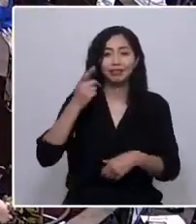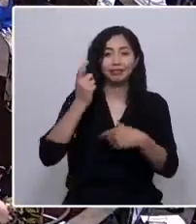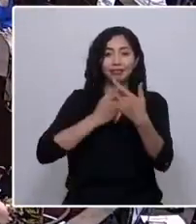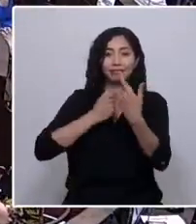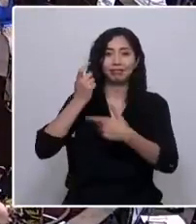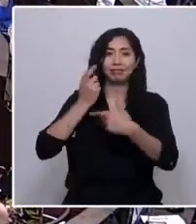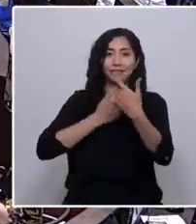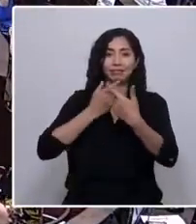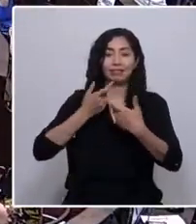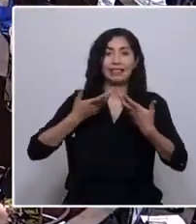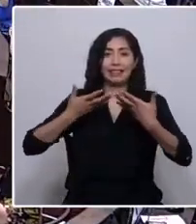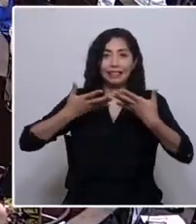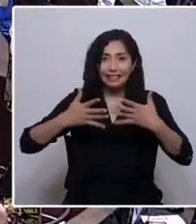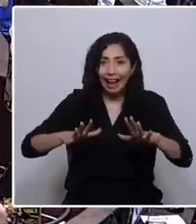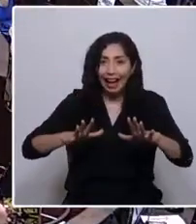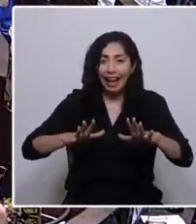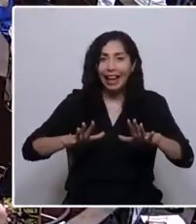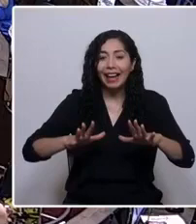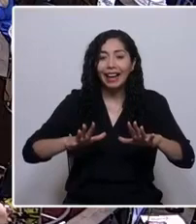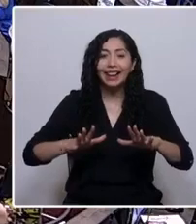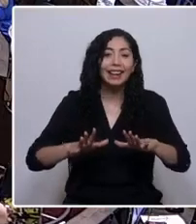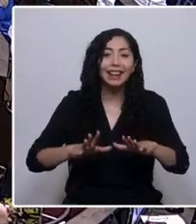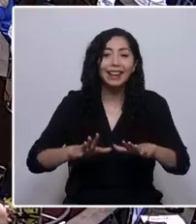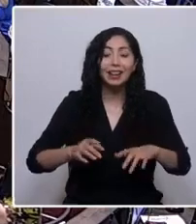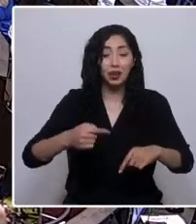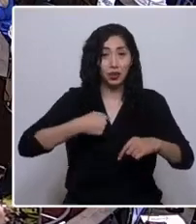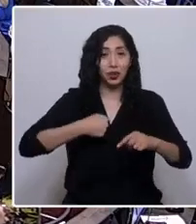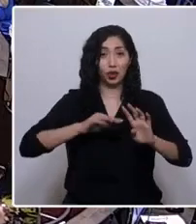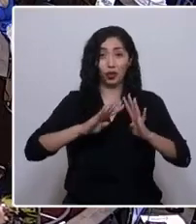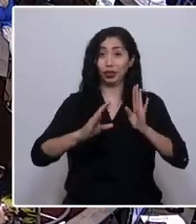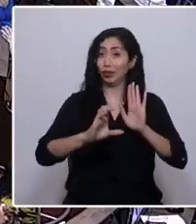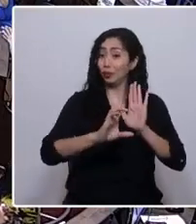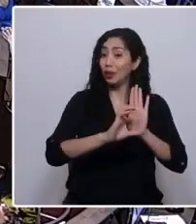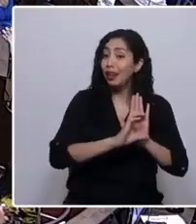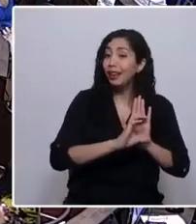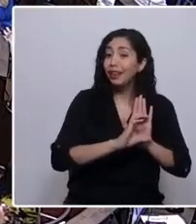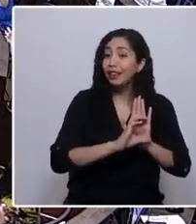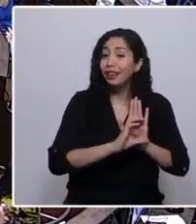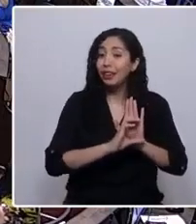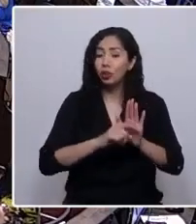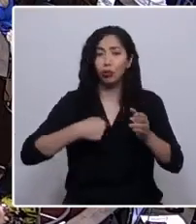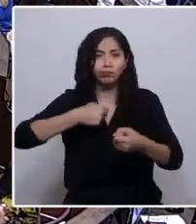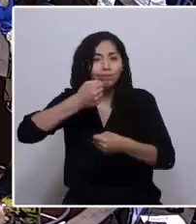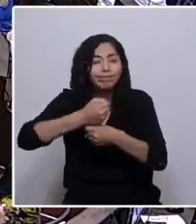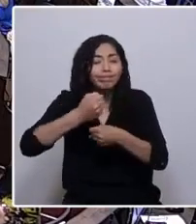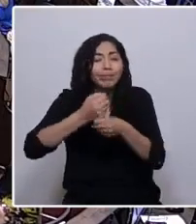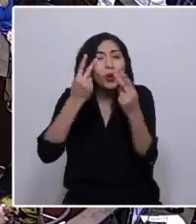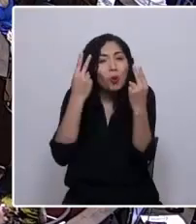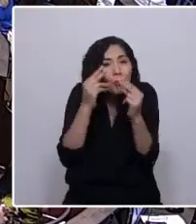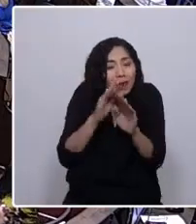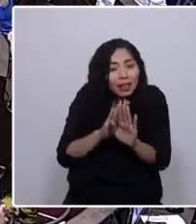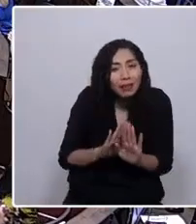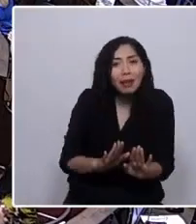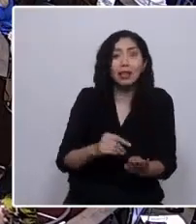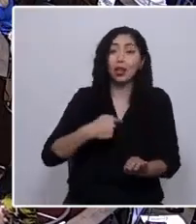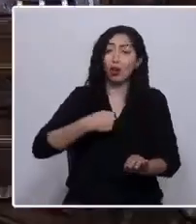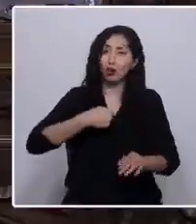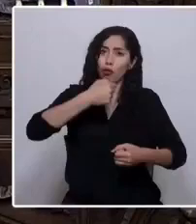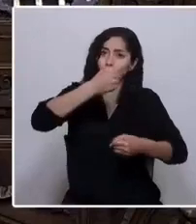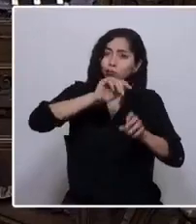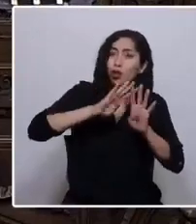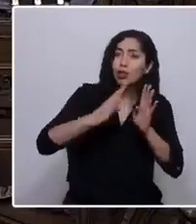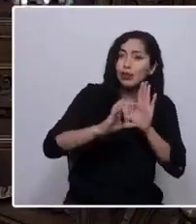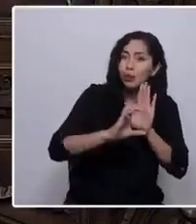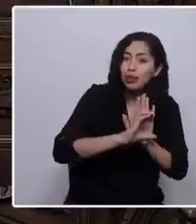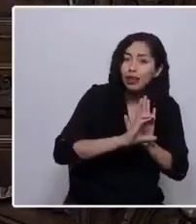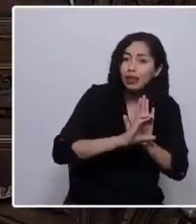Ya, no. Esta es la última parte. Yo soy un constituyente que trabaja humildemente. Yo soy un constituyente